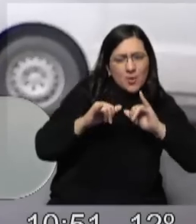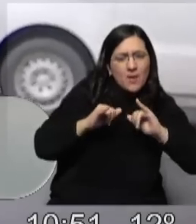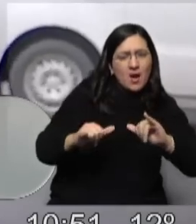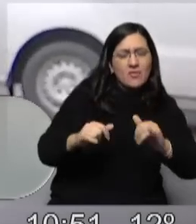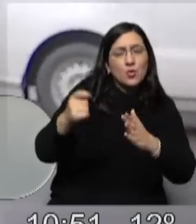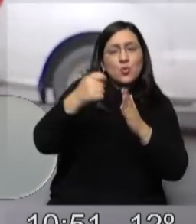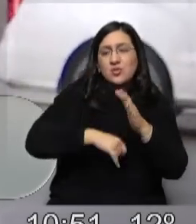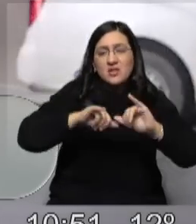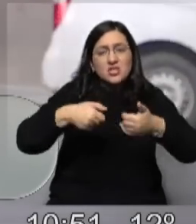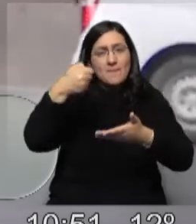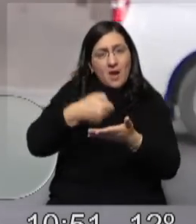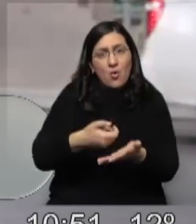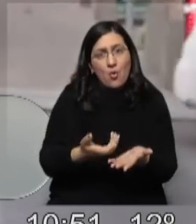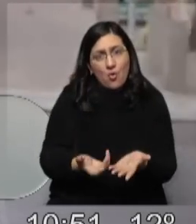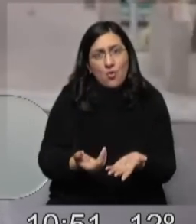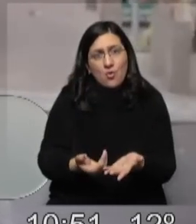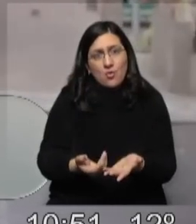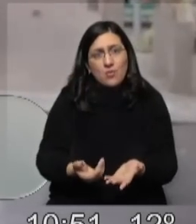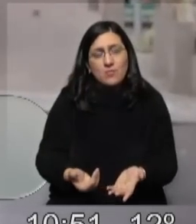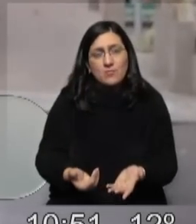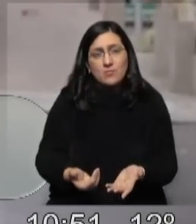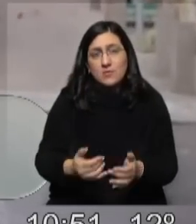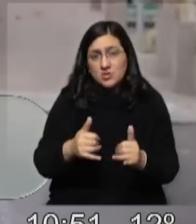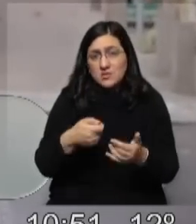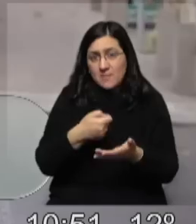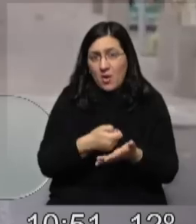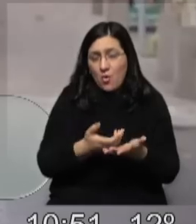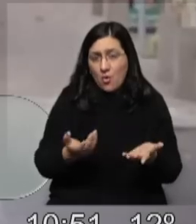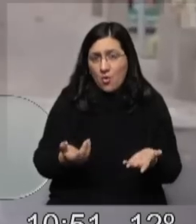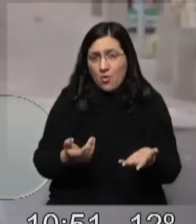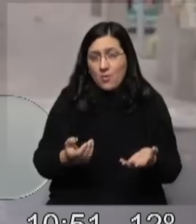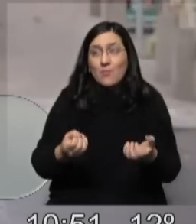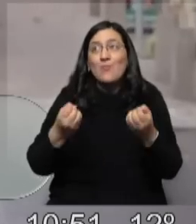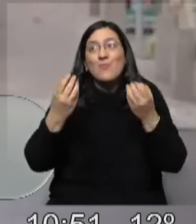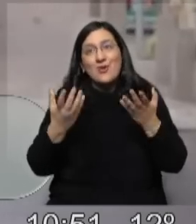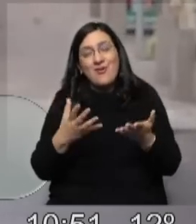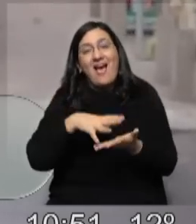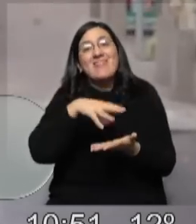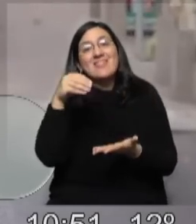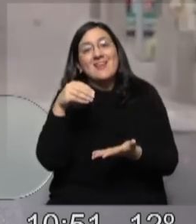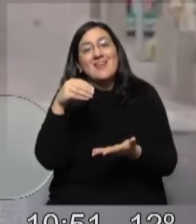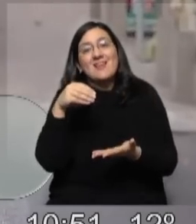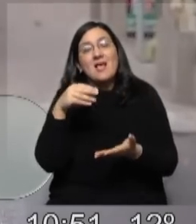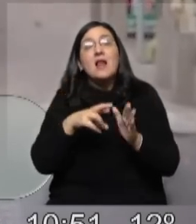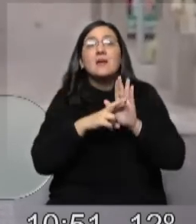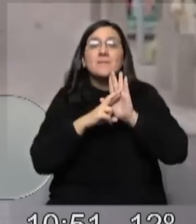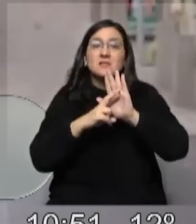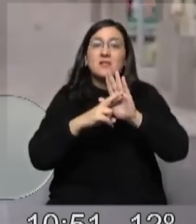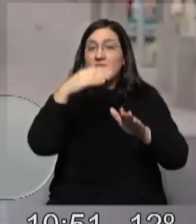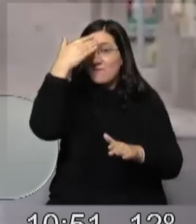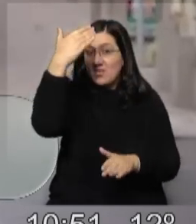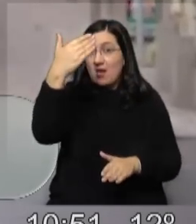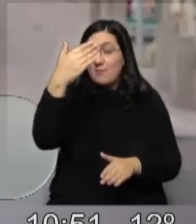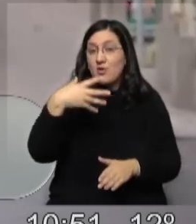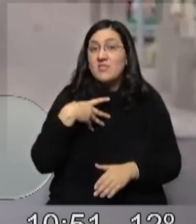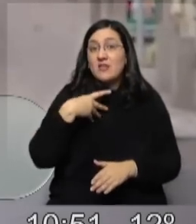un contrato que ya tenemos firmado, con un dinero importante que ya se desembolsó. Bueno, Antel, de hecho, el representante del Frente Amplio